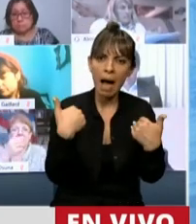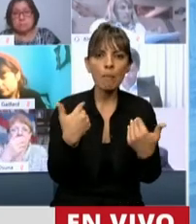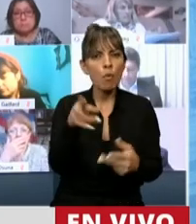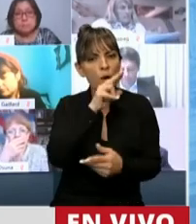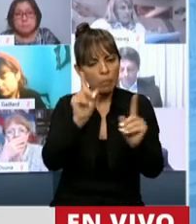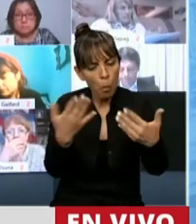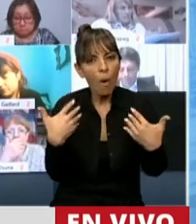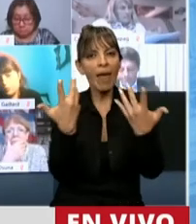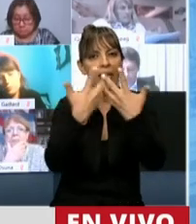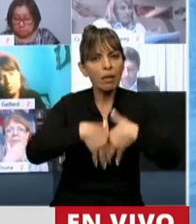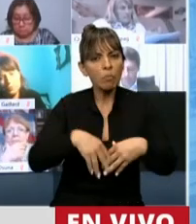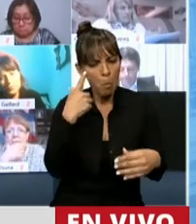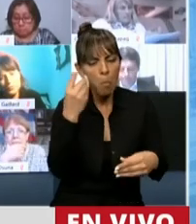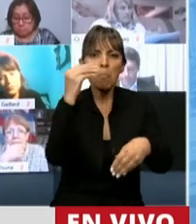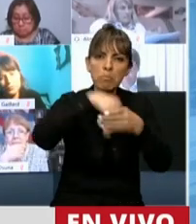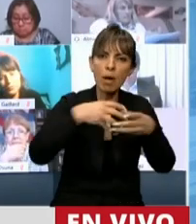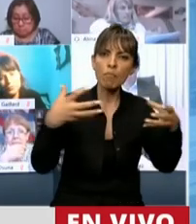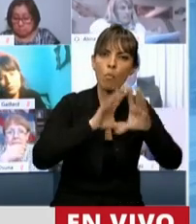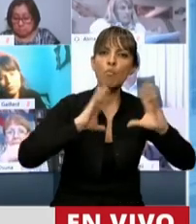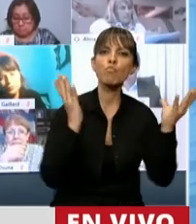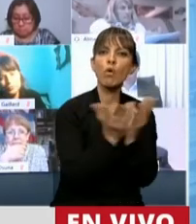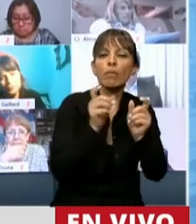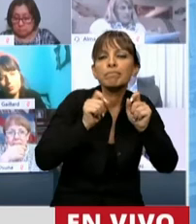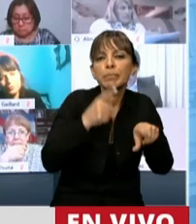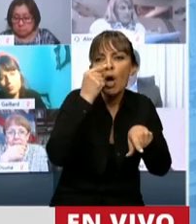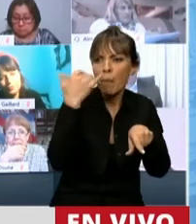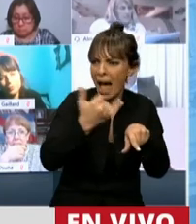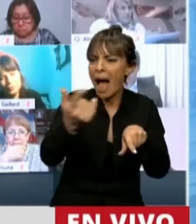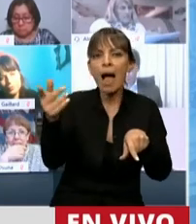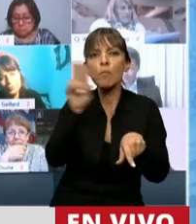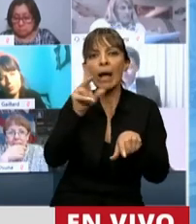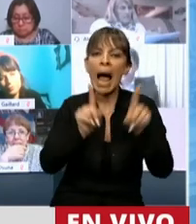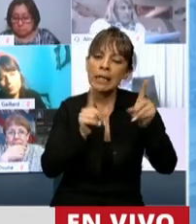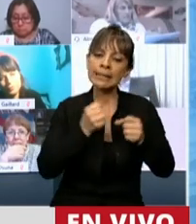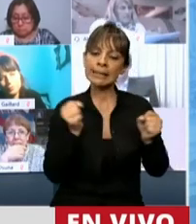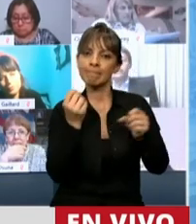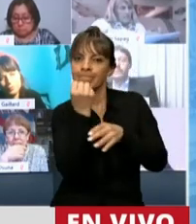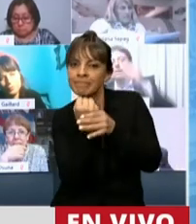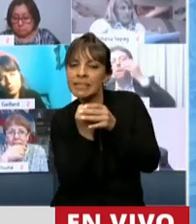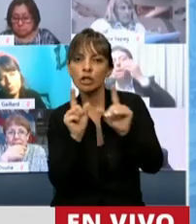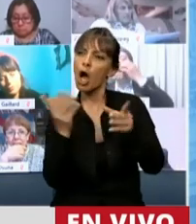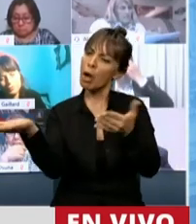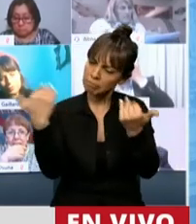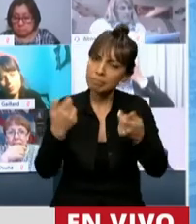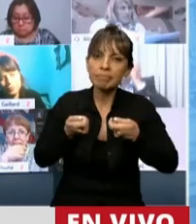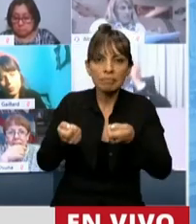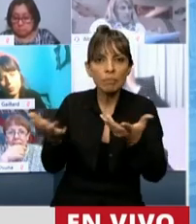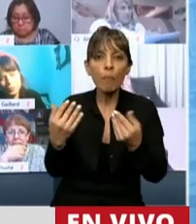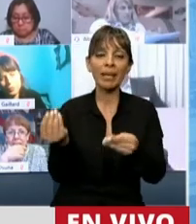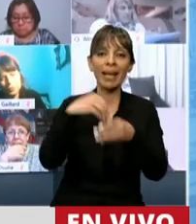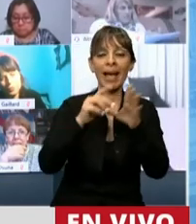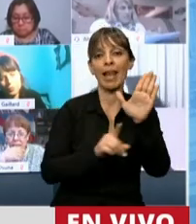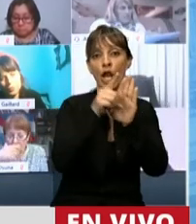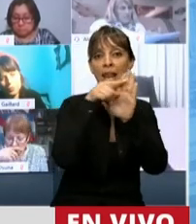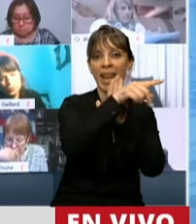podemos tranquilamente vivir en el mundo de los hombres y somos muchas. Y a muchas no se animan y entonces las estamos sumando. Porque el NEA